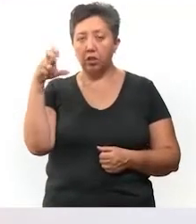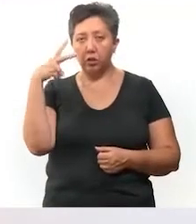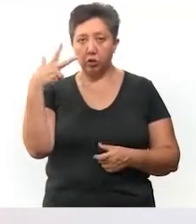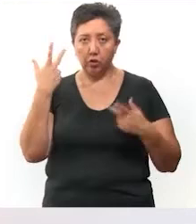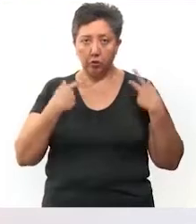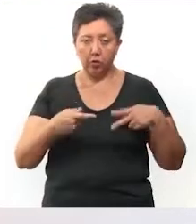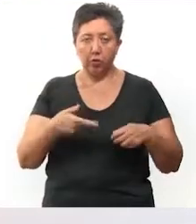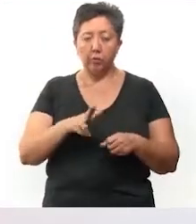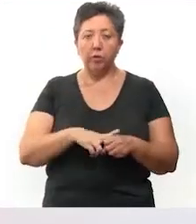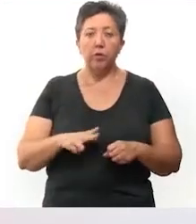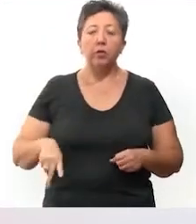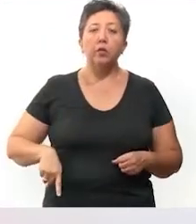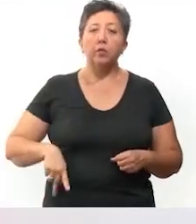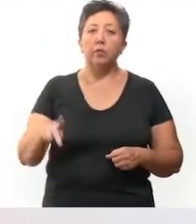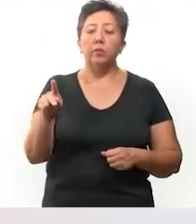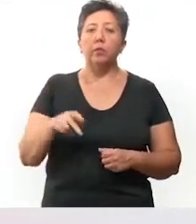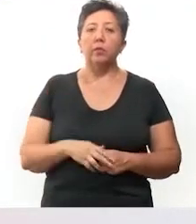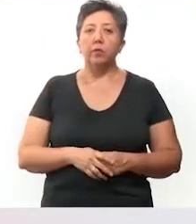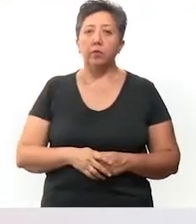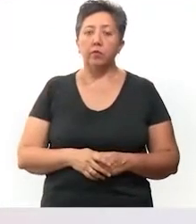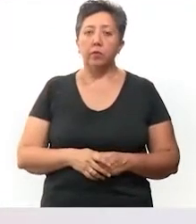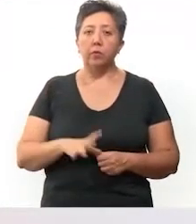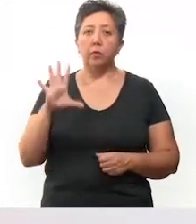308 pacientes en hospitales públicos.